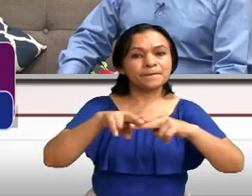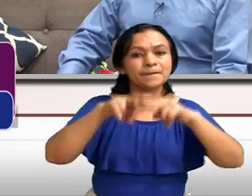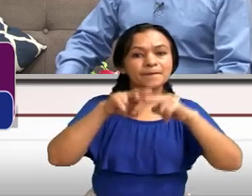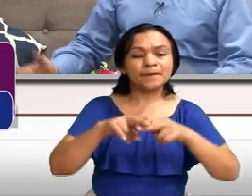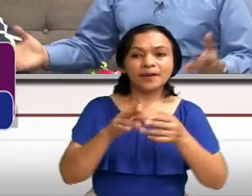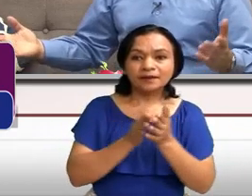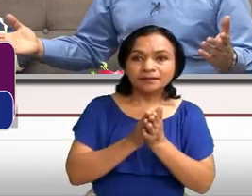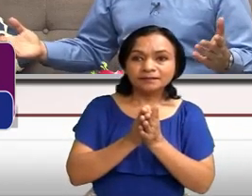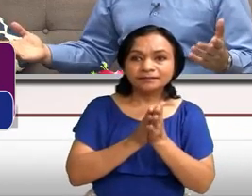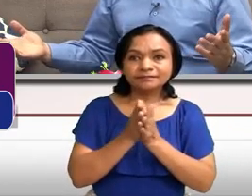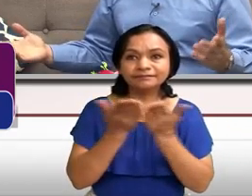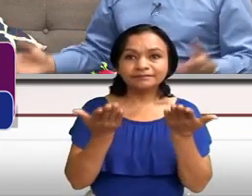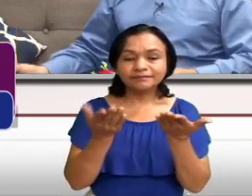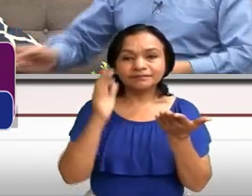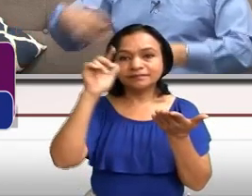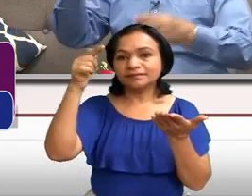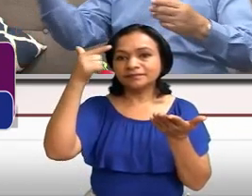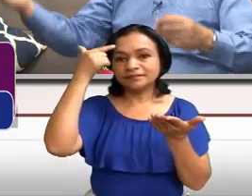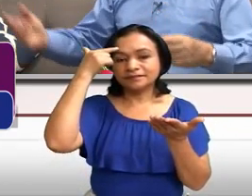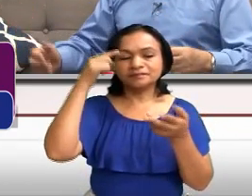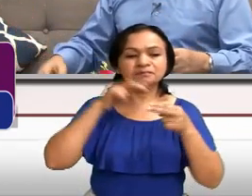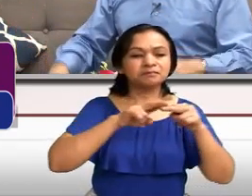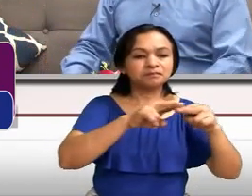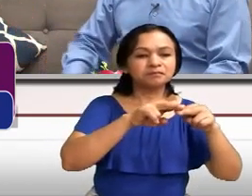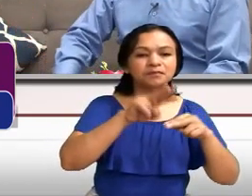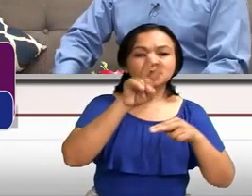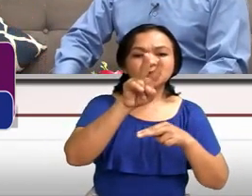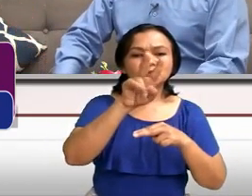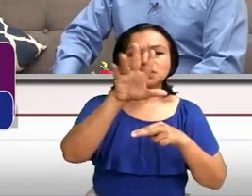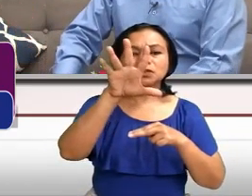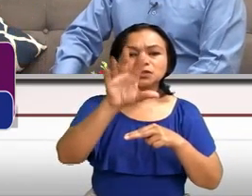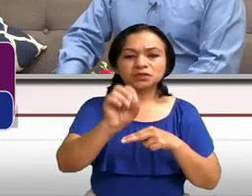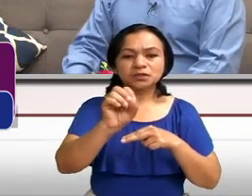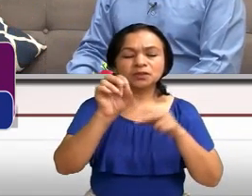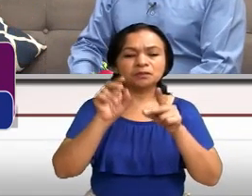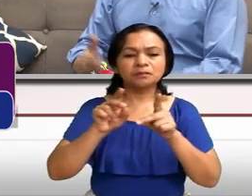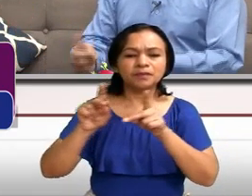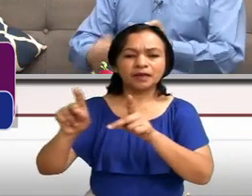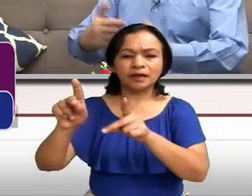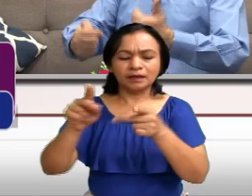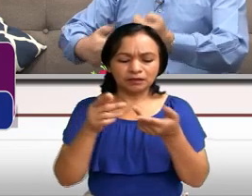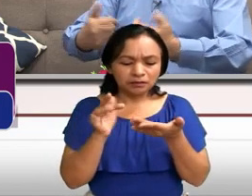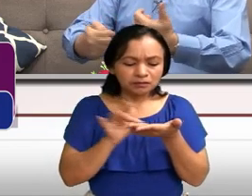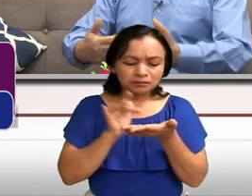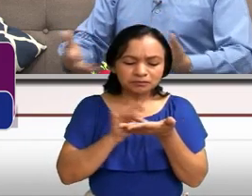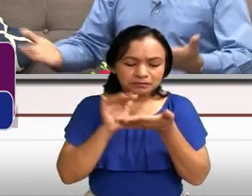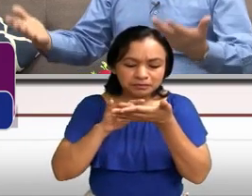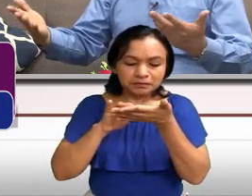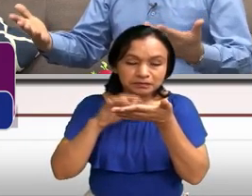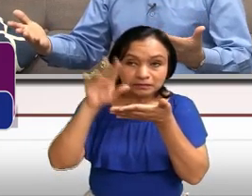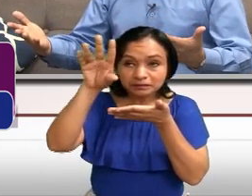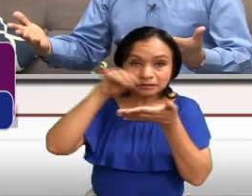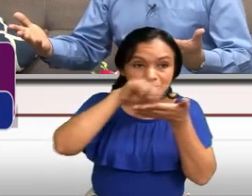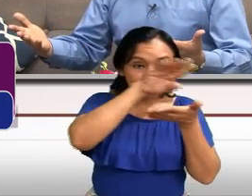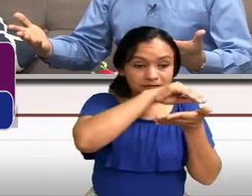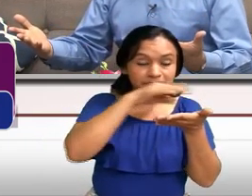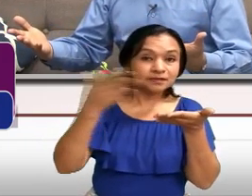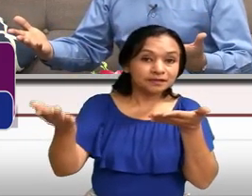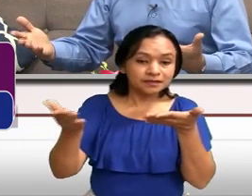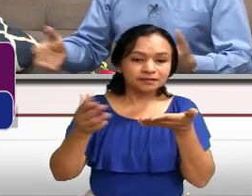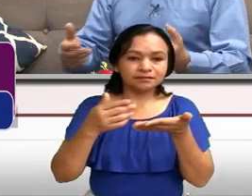gobierno. No hay comparación, ahí pueden haber 250 personas, hermanas y hermanos accesando,